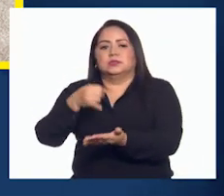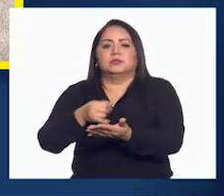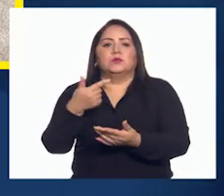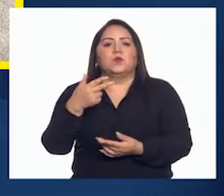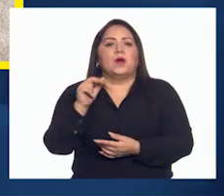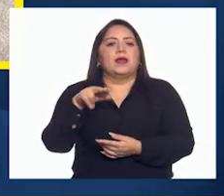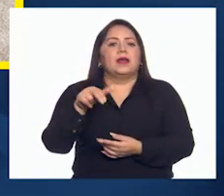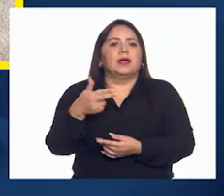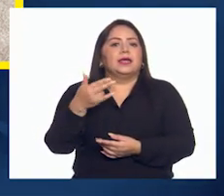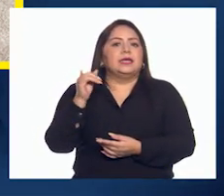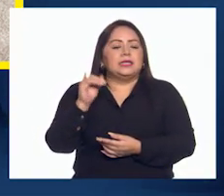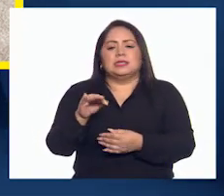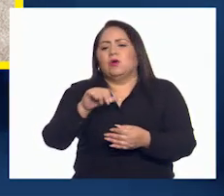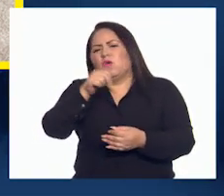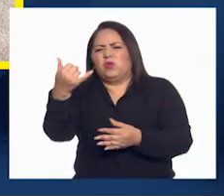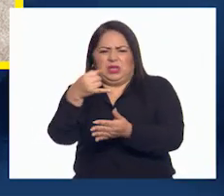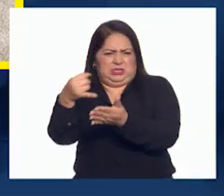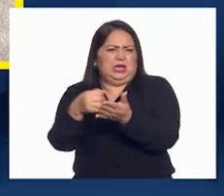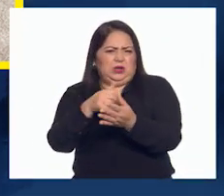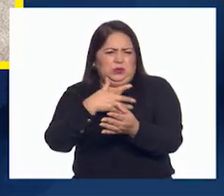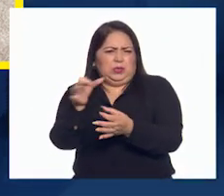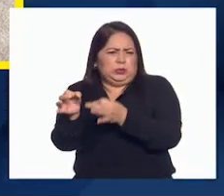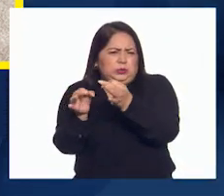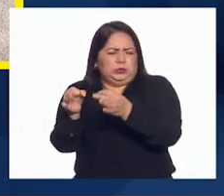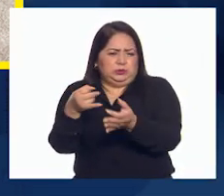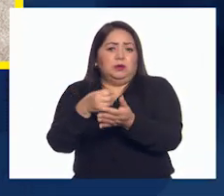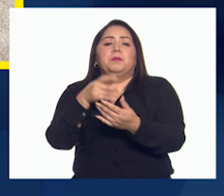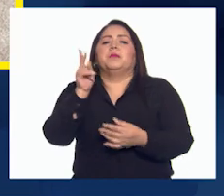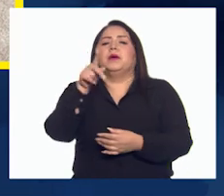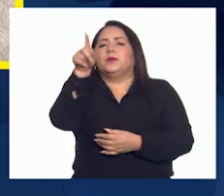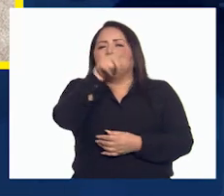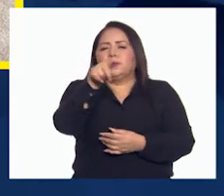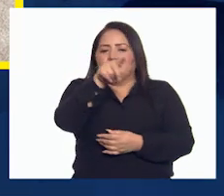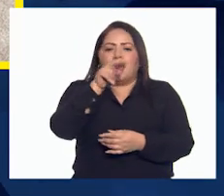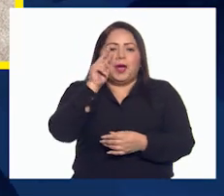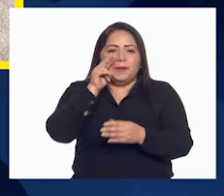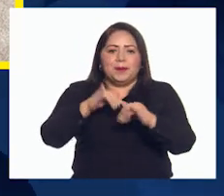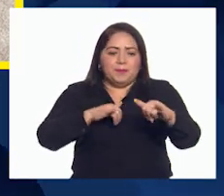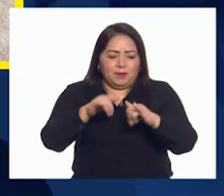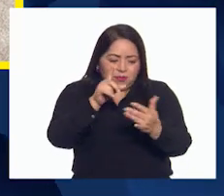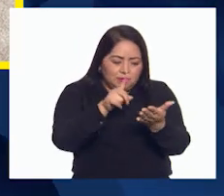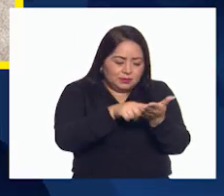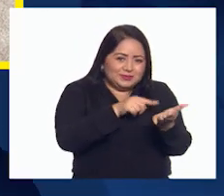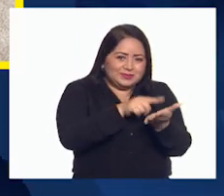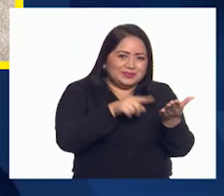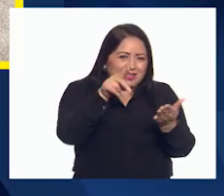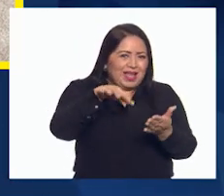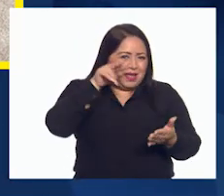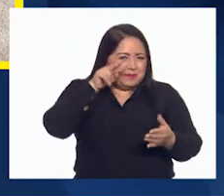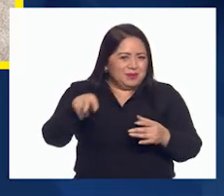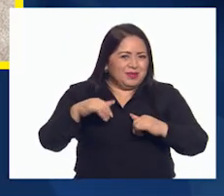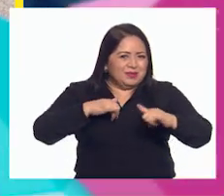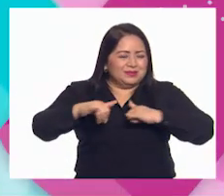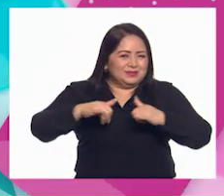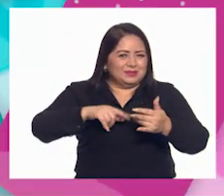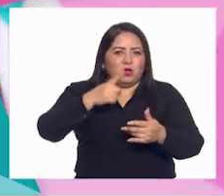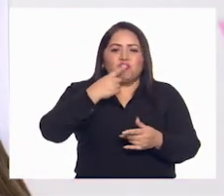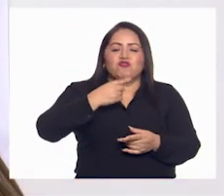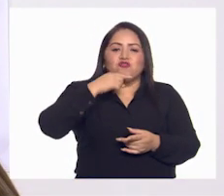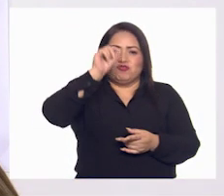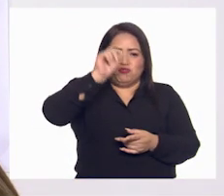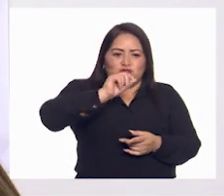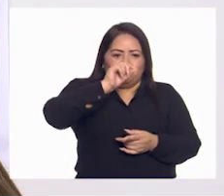Guanají y otras islas cercanas. Ustedes en casa marquen en su mapa esta primer ruta de color